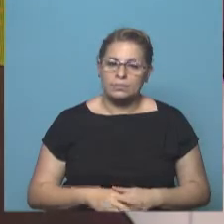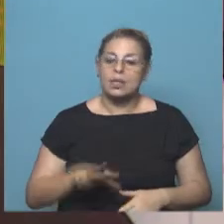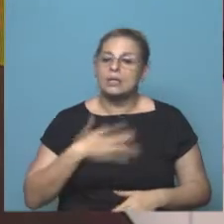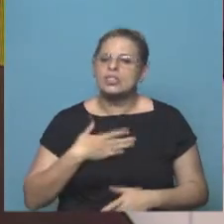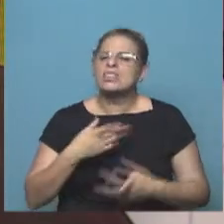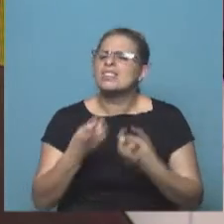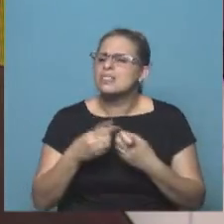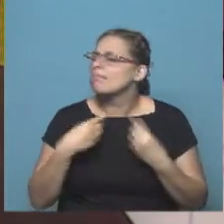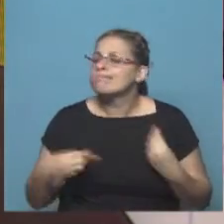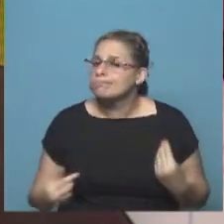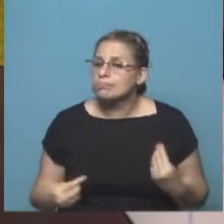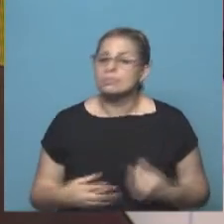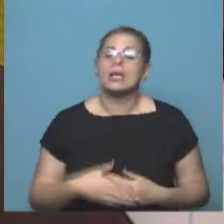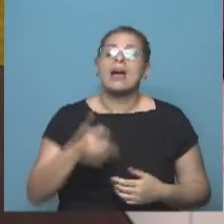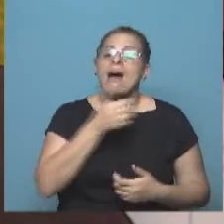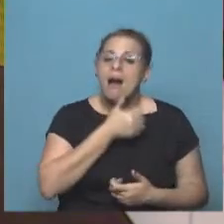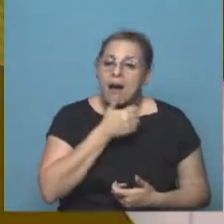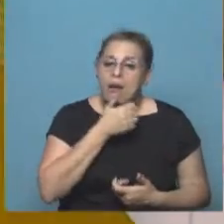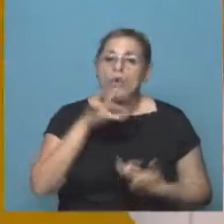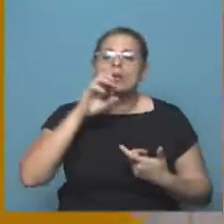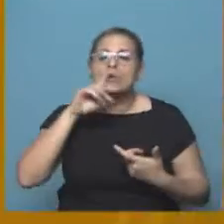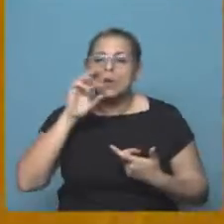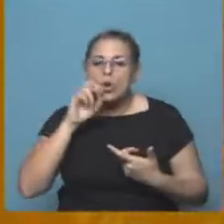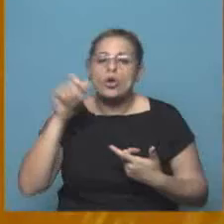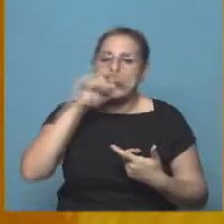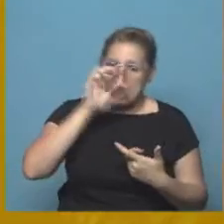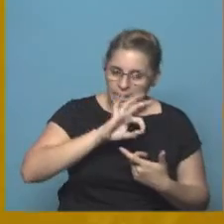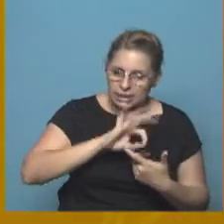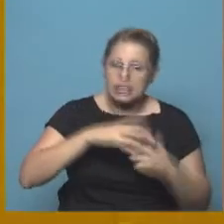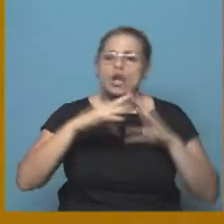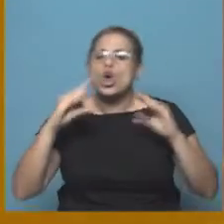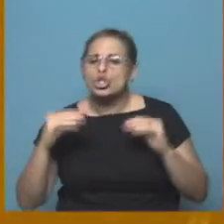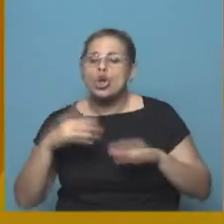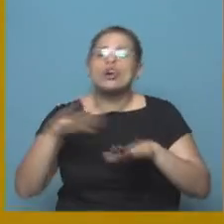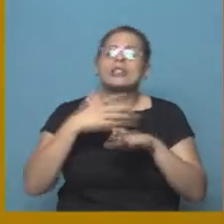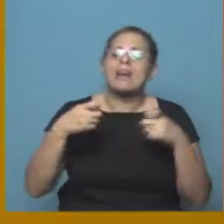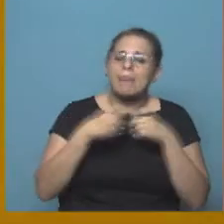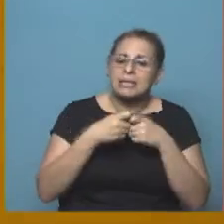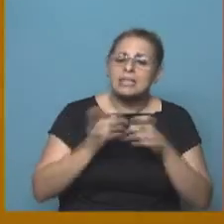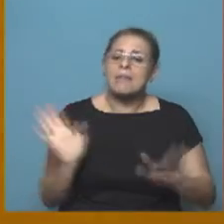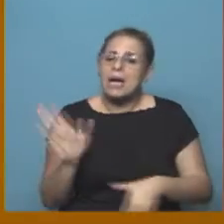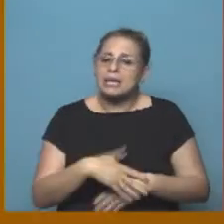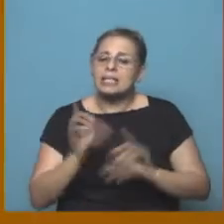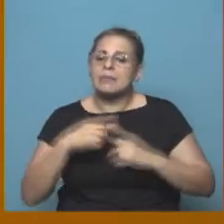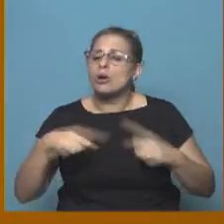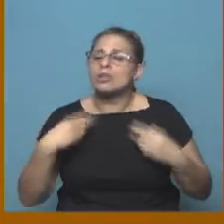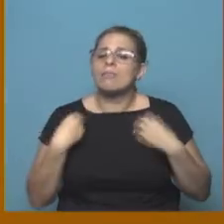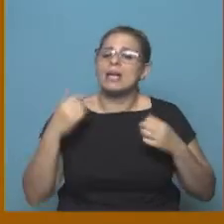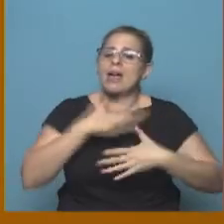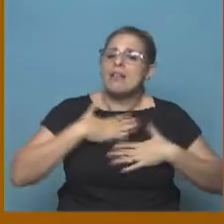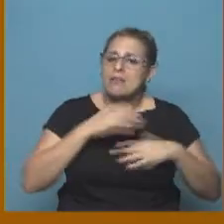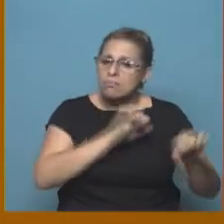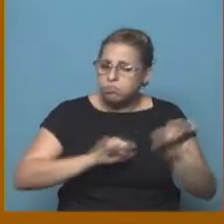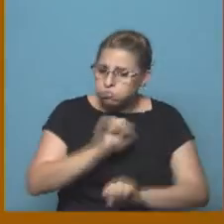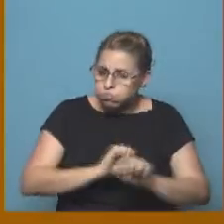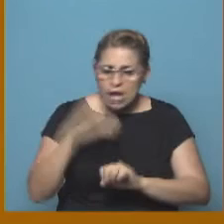Entonces, ¿qué se necesita? Agua mineral, cloro, lavandina, colchones, zapatillas, pañales y artículos de limpieza. Esto es